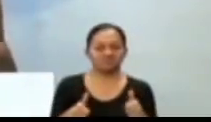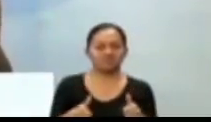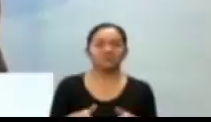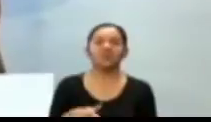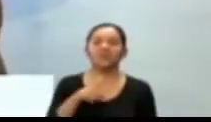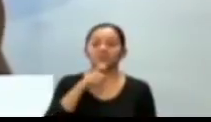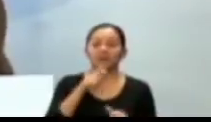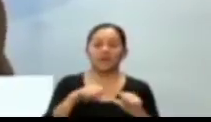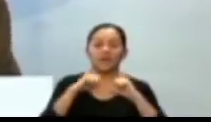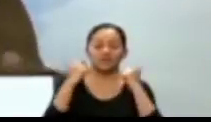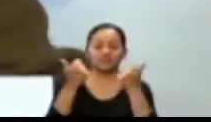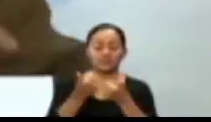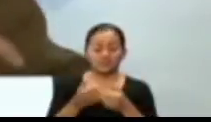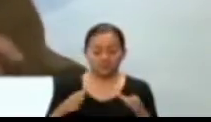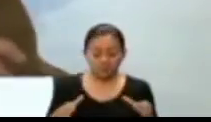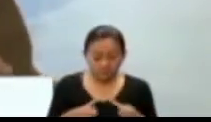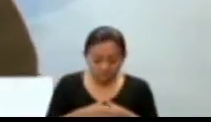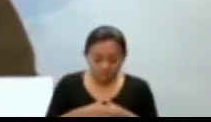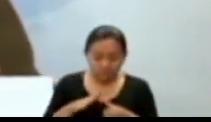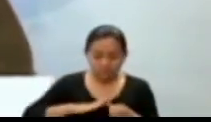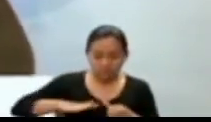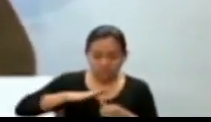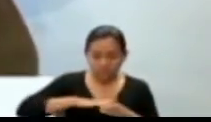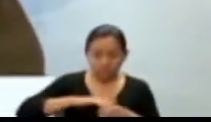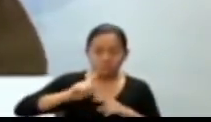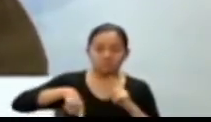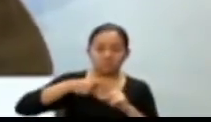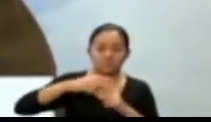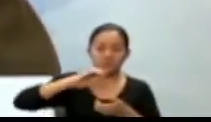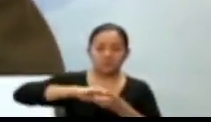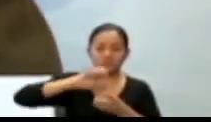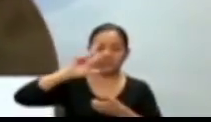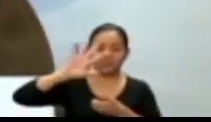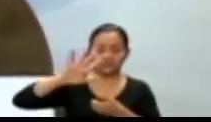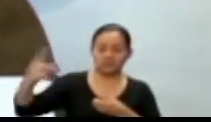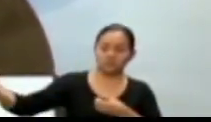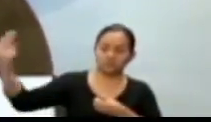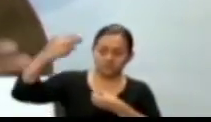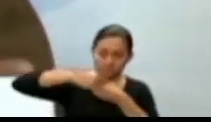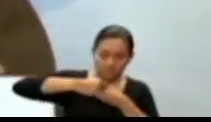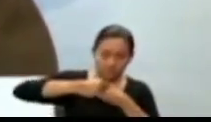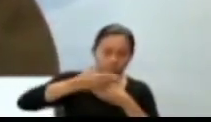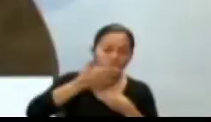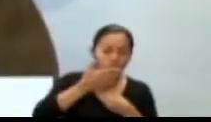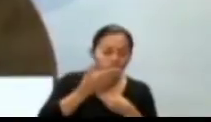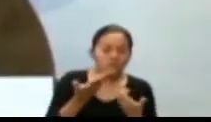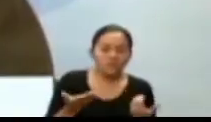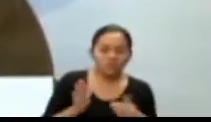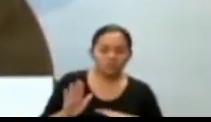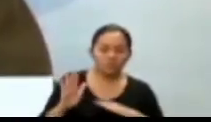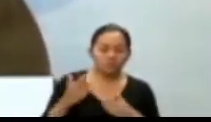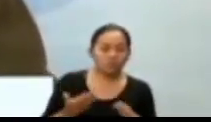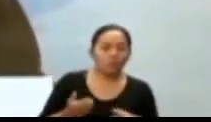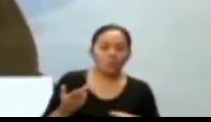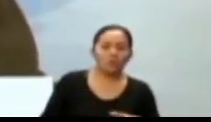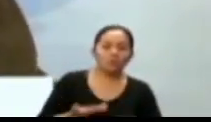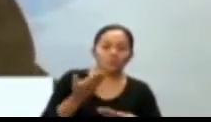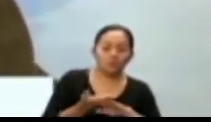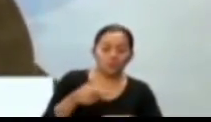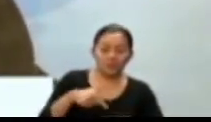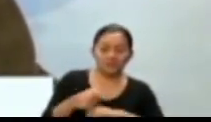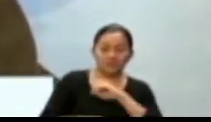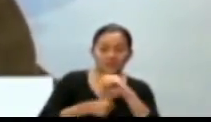desde las asambleas locales y el movimiento Alianza País se ha propuesto en el curso de lo que queda de este año